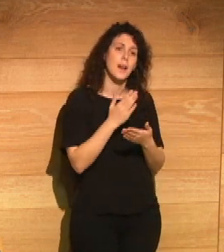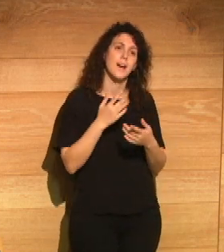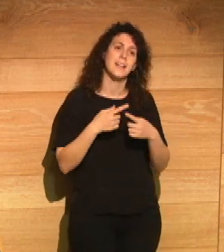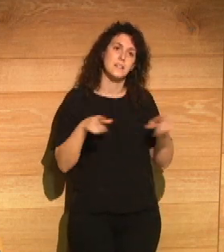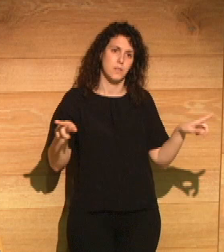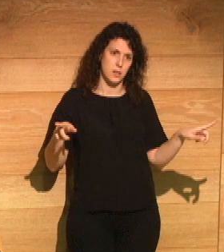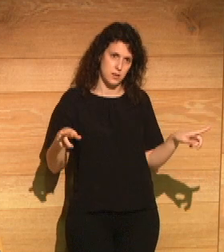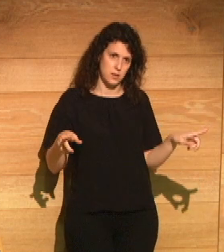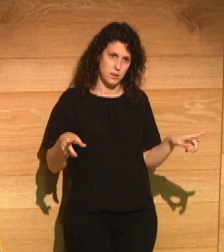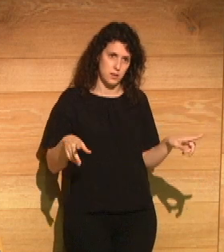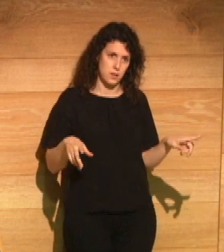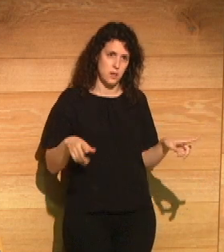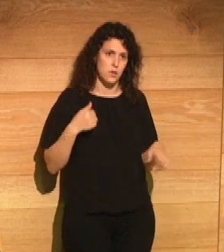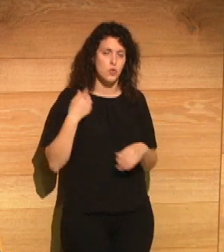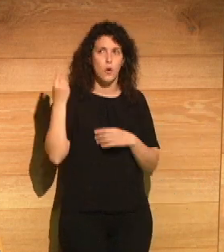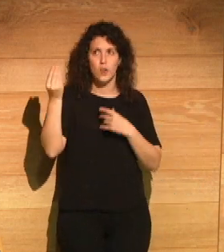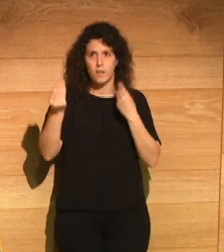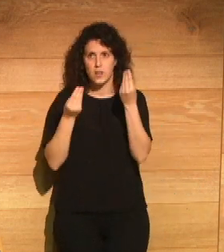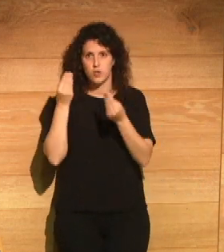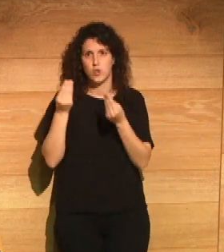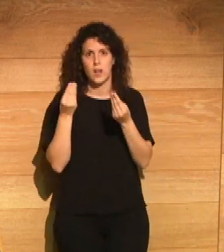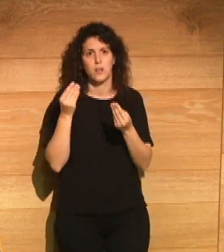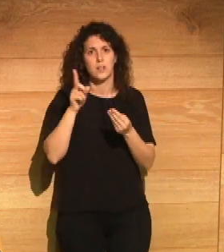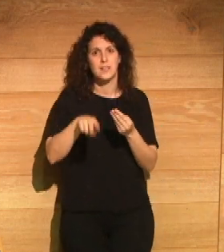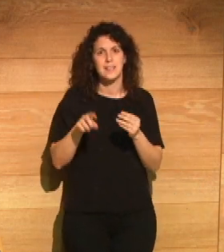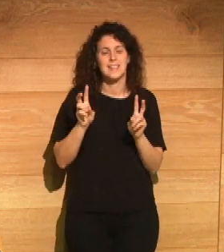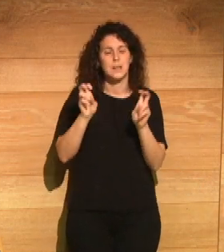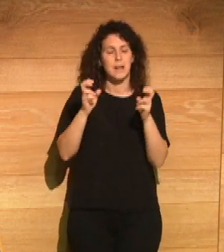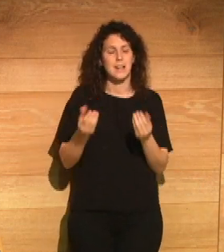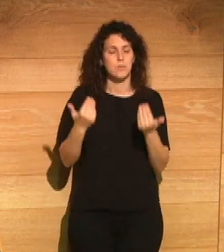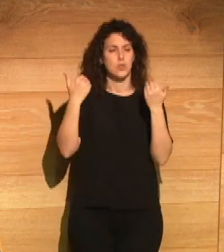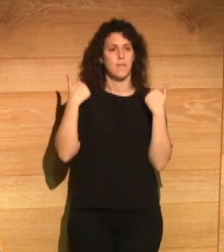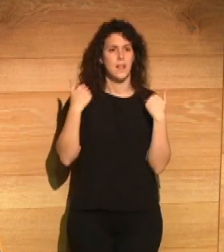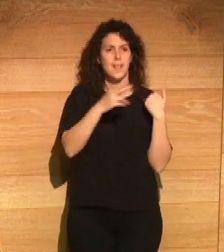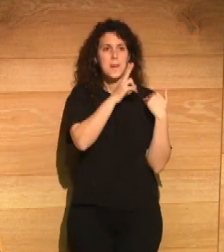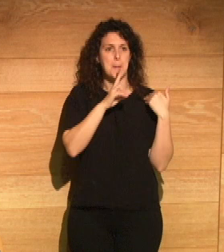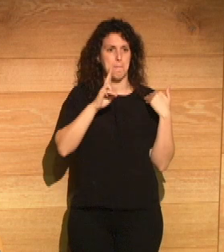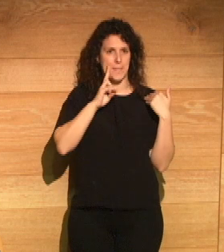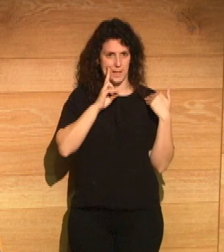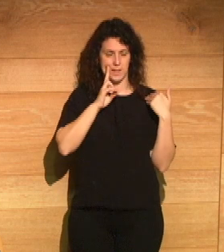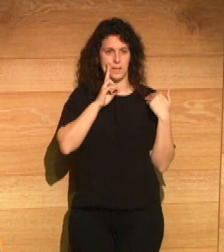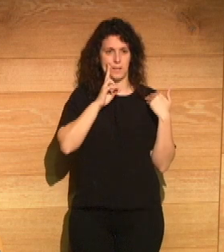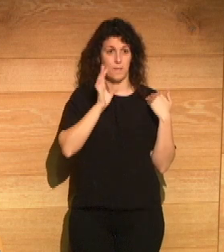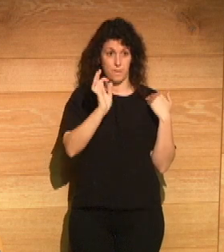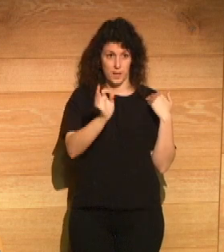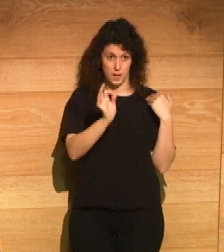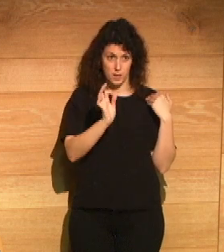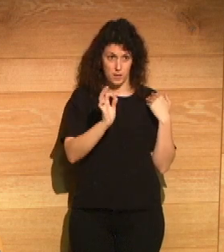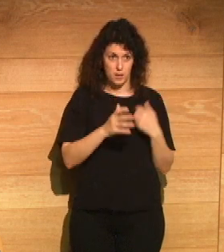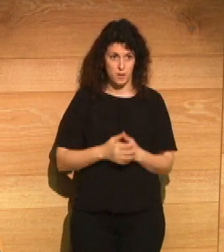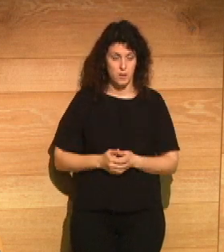estoy reflexionando en torno a la responsabilidad de una madre, ¿verdad? Y